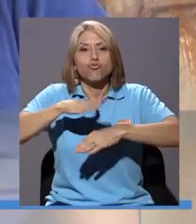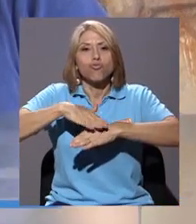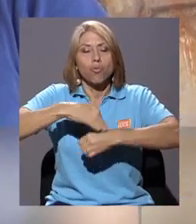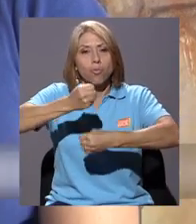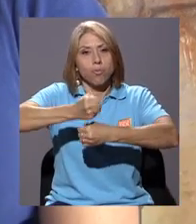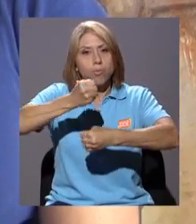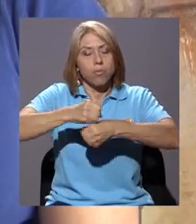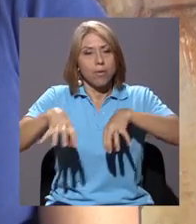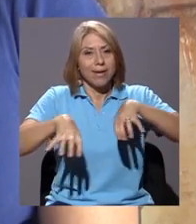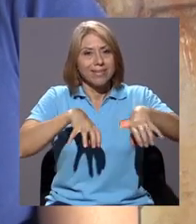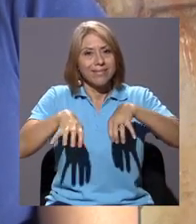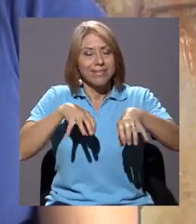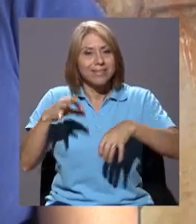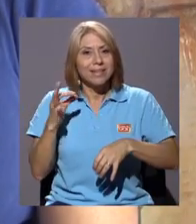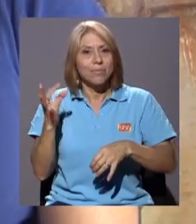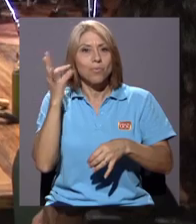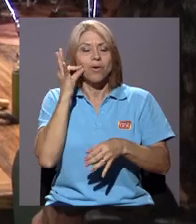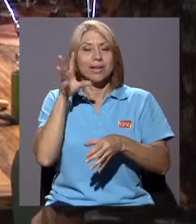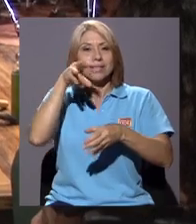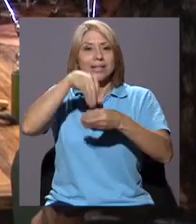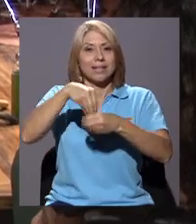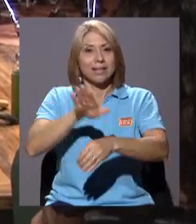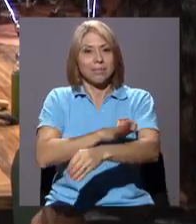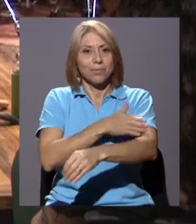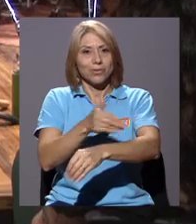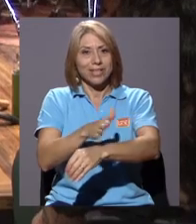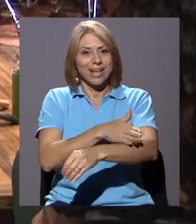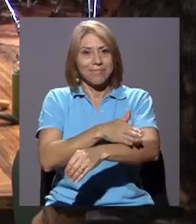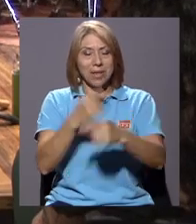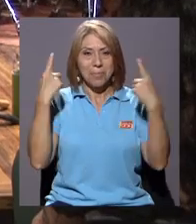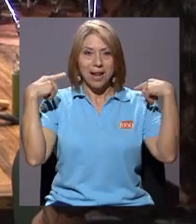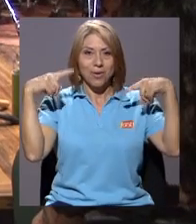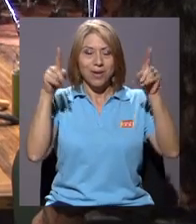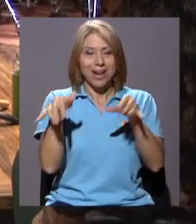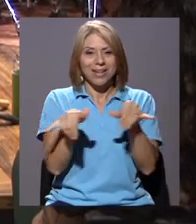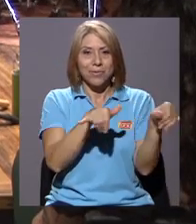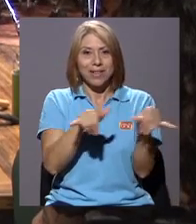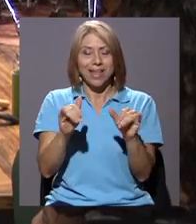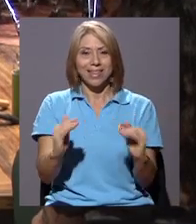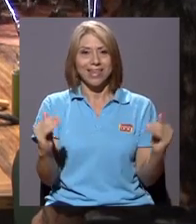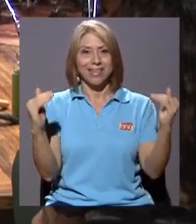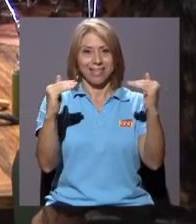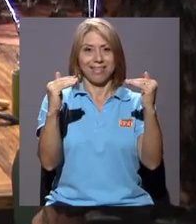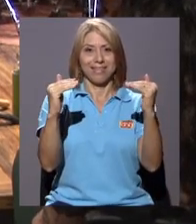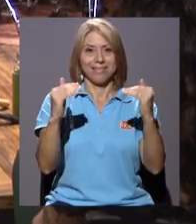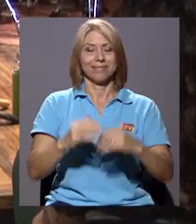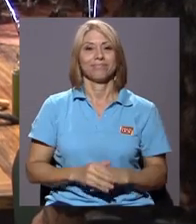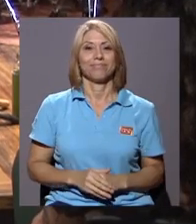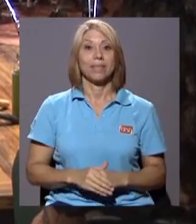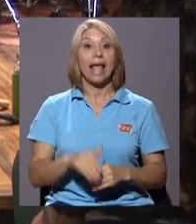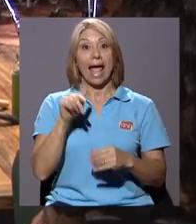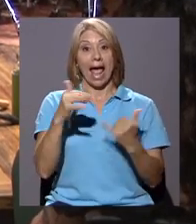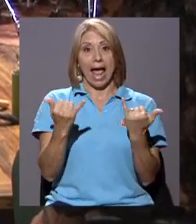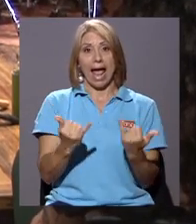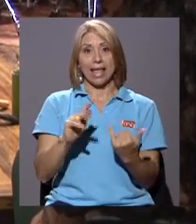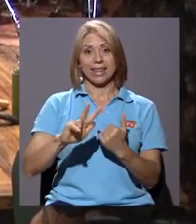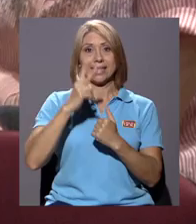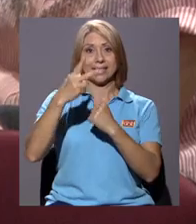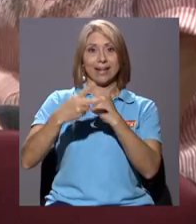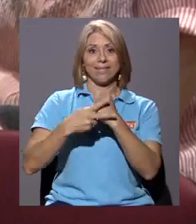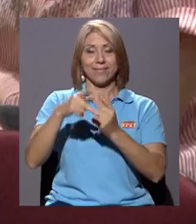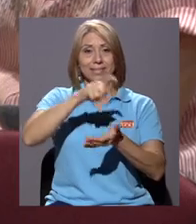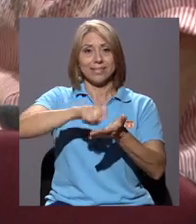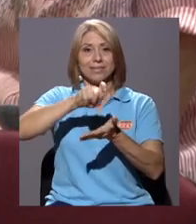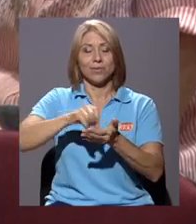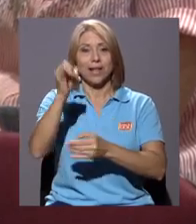las actividades que hacemos las mujeres en la música, para lograr igualdad y equidad. Esta es la tercera vez que la Escuela de